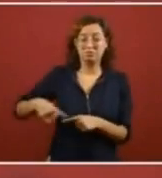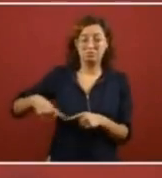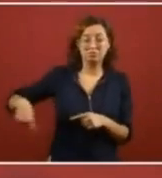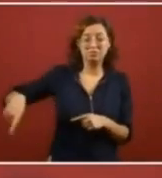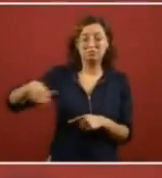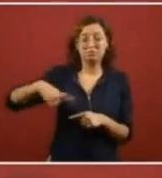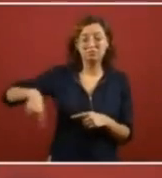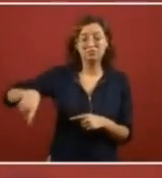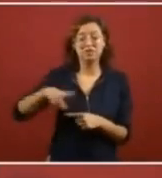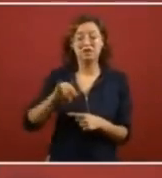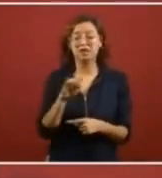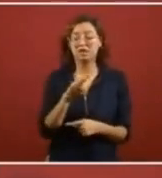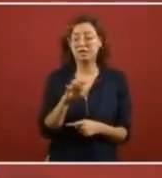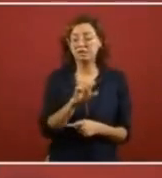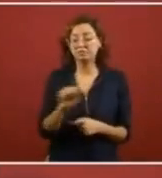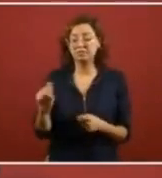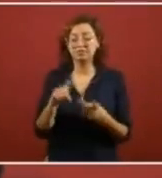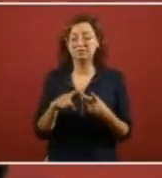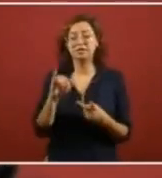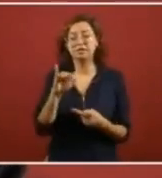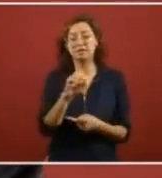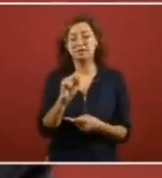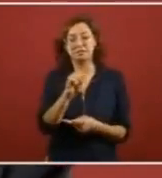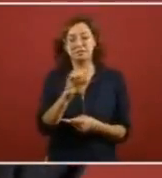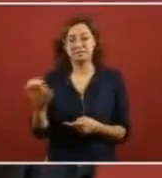el Seguro y el ISSSTE destinan